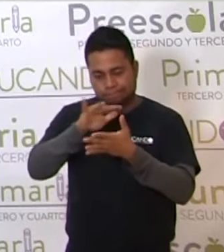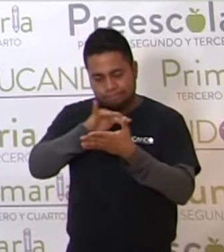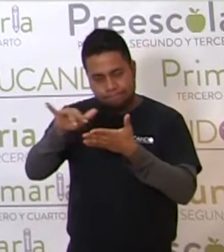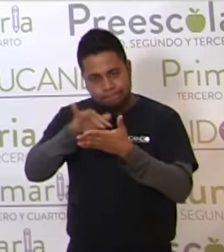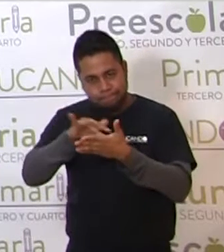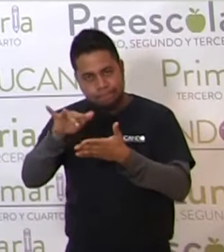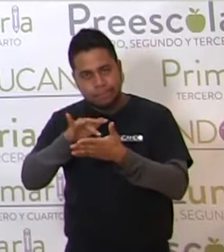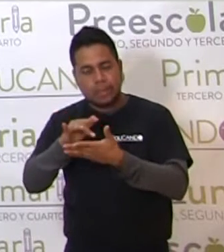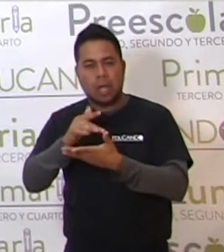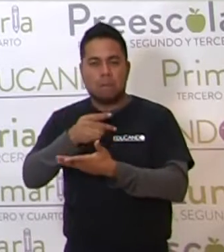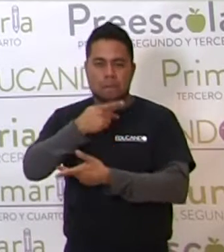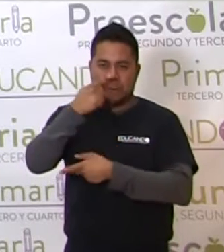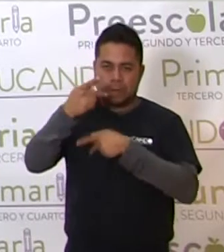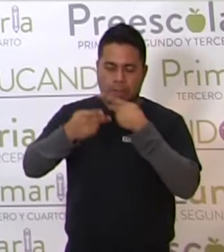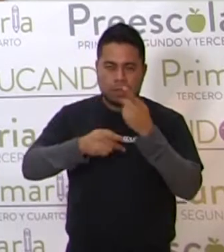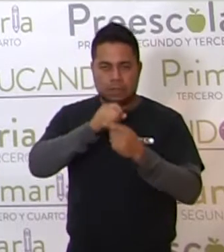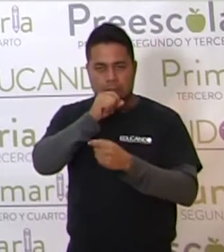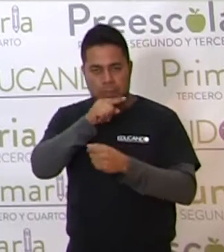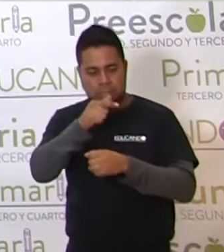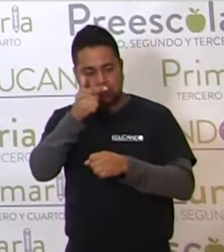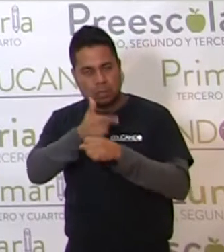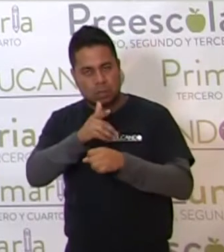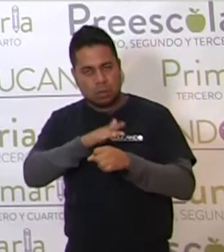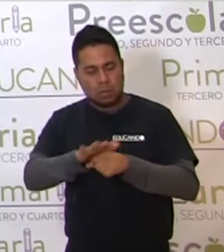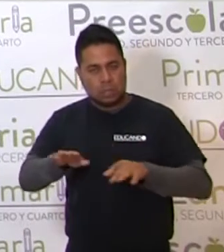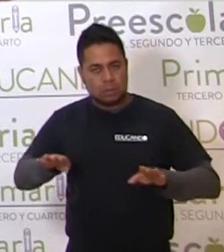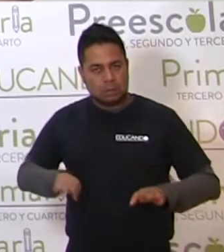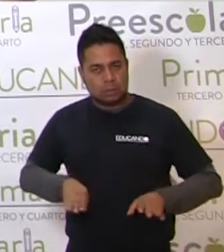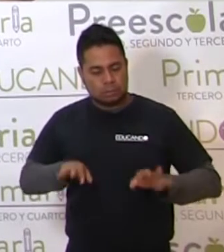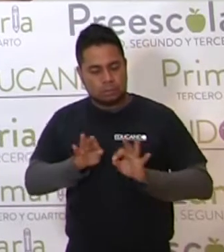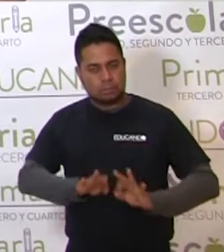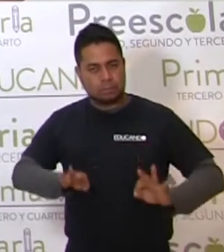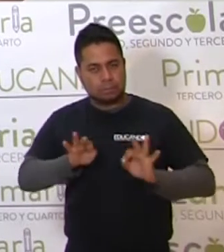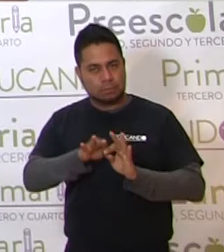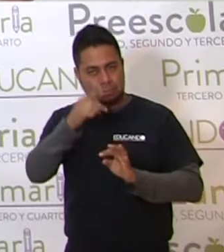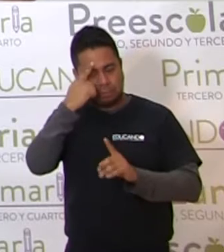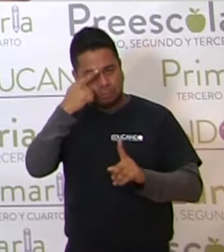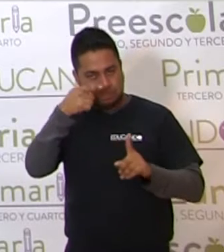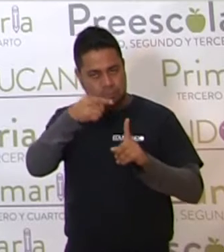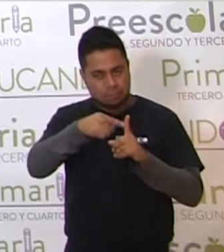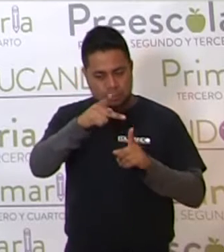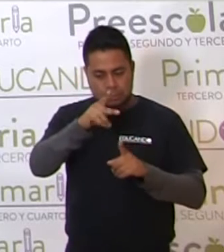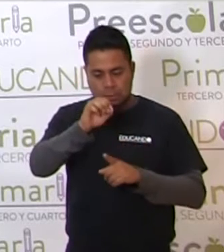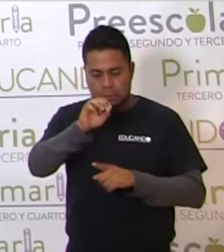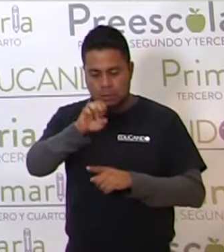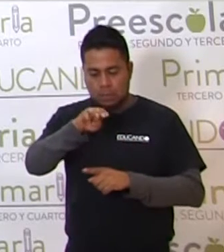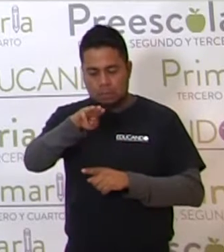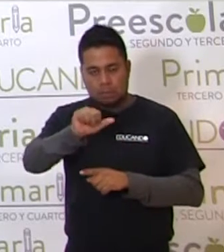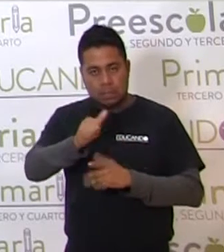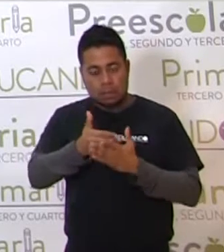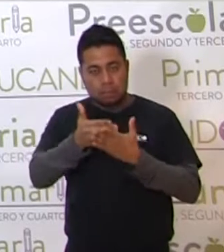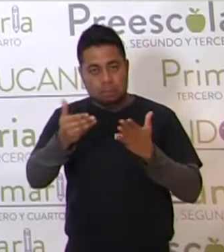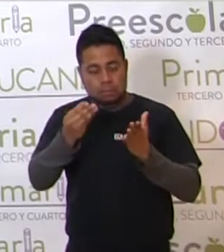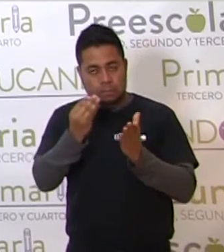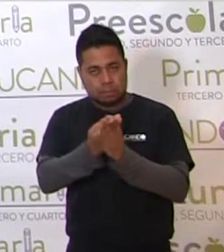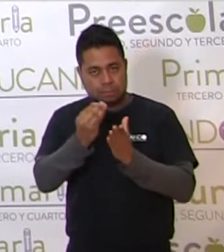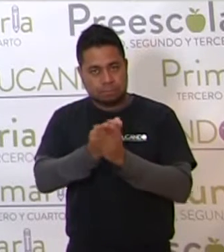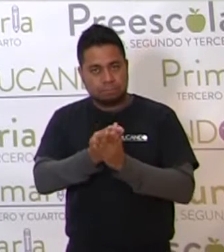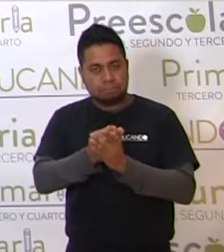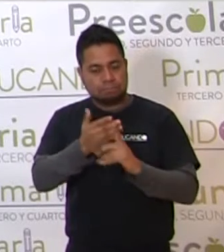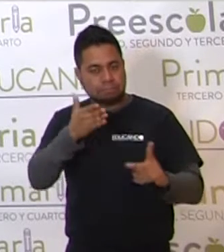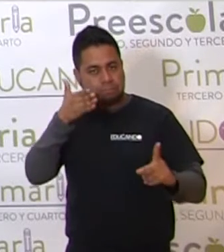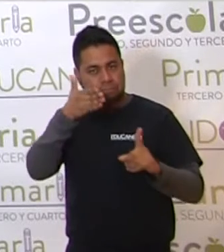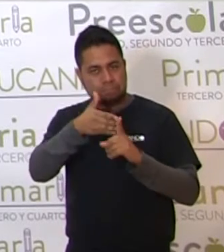y también hemos identificado las características primordiales de lo que conforman al poema en esta sesión nos vamos a